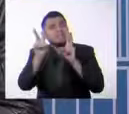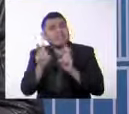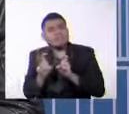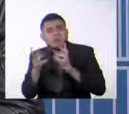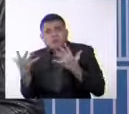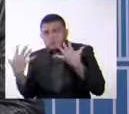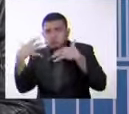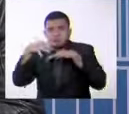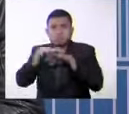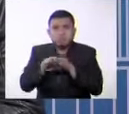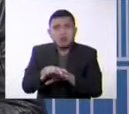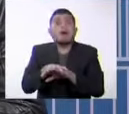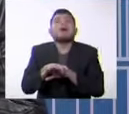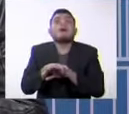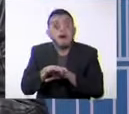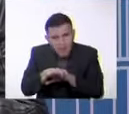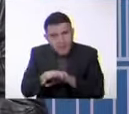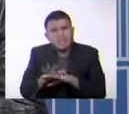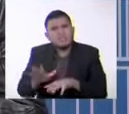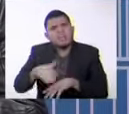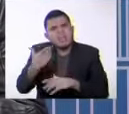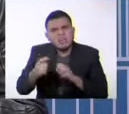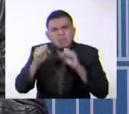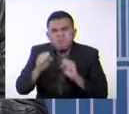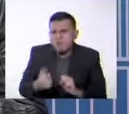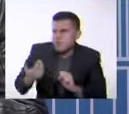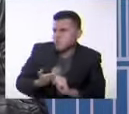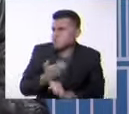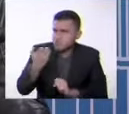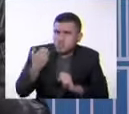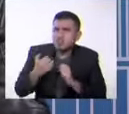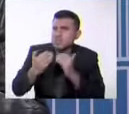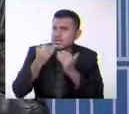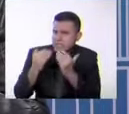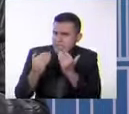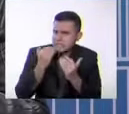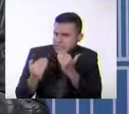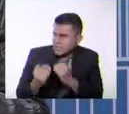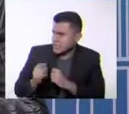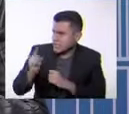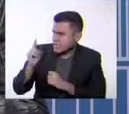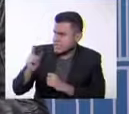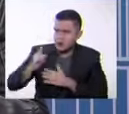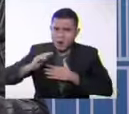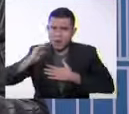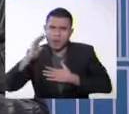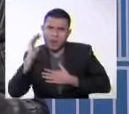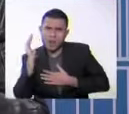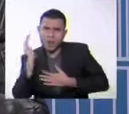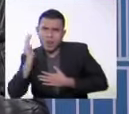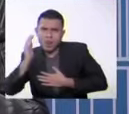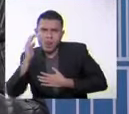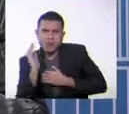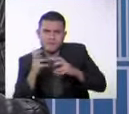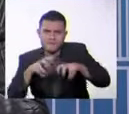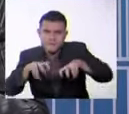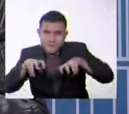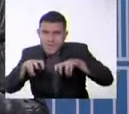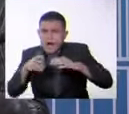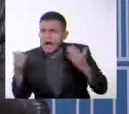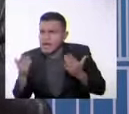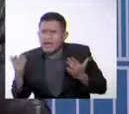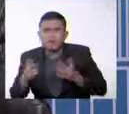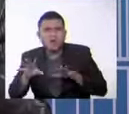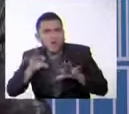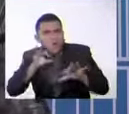Y precisamente, ¿qué podemos decir, Candy, que a partir de estas convenciones tangiblemente han generado algún